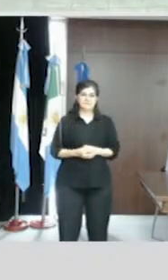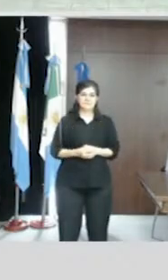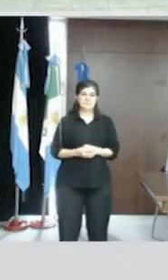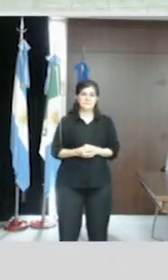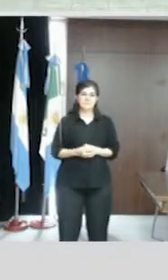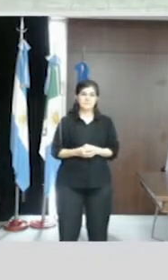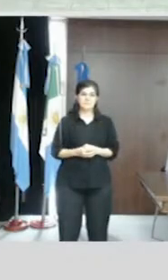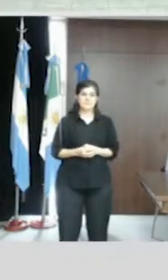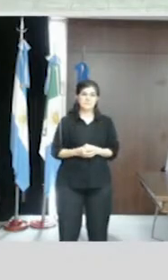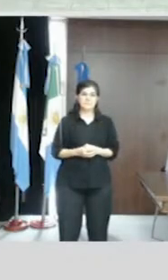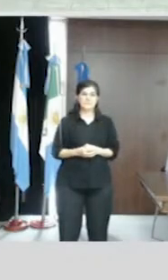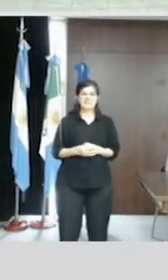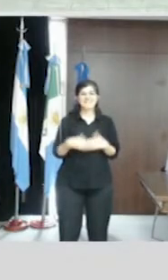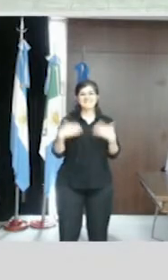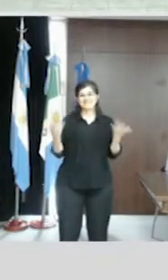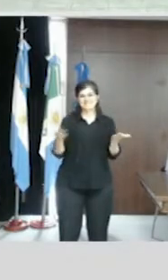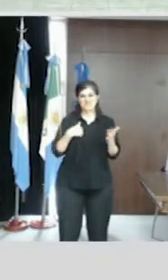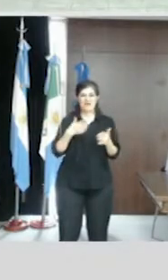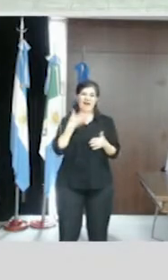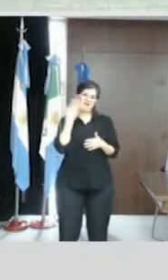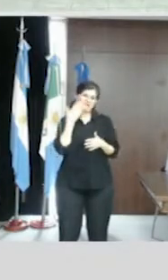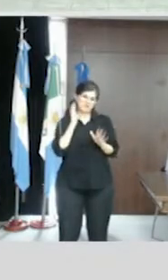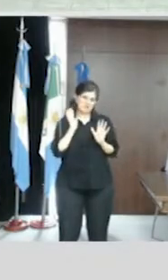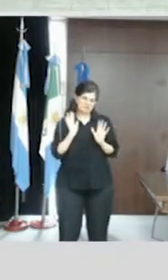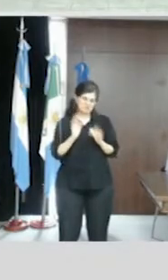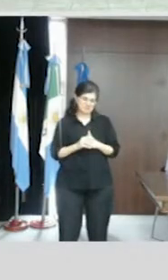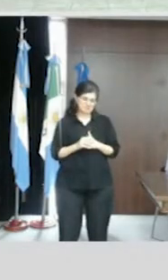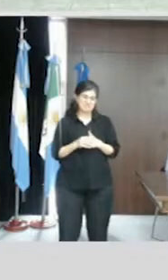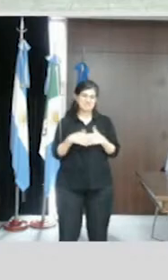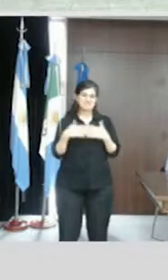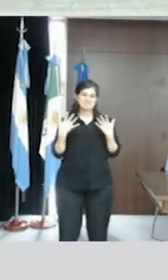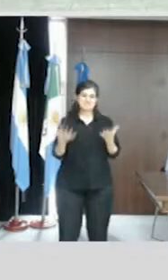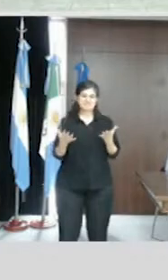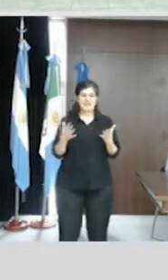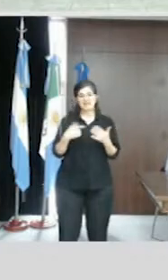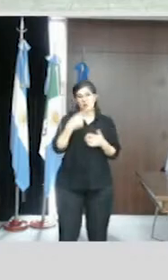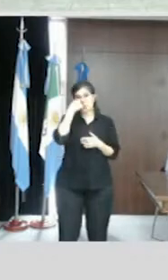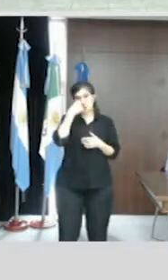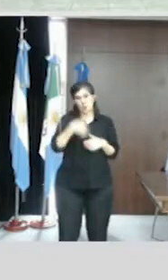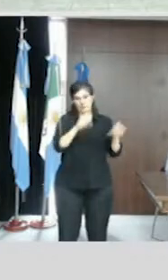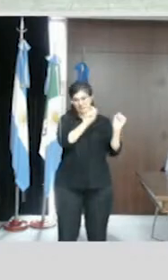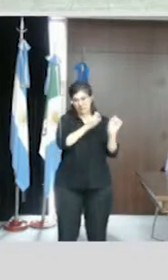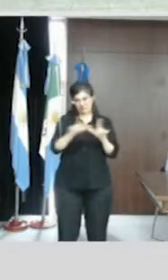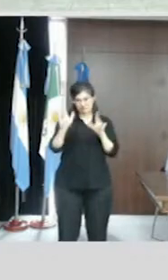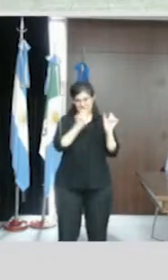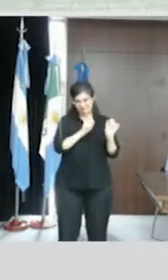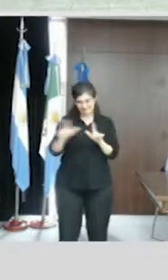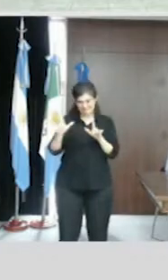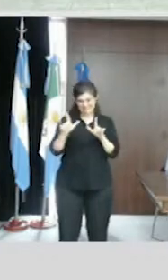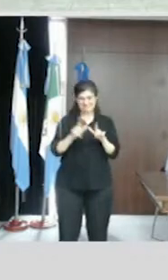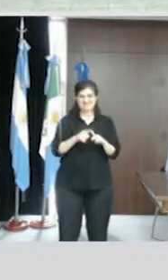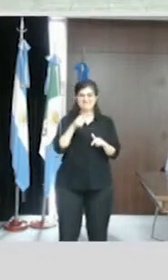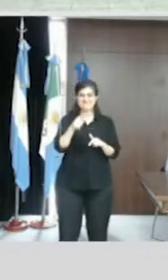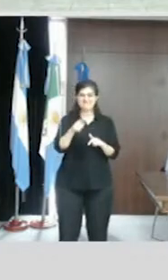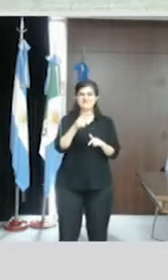vamos a... Hablo mucho. Vamos a ir a lo último, que dice, damos